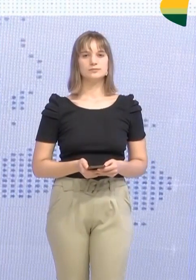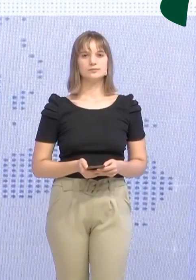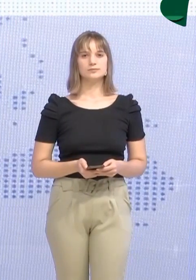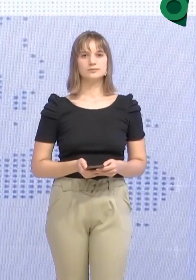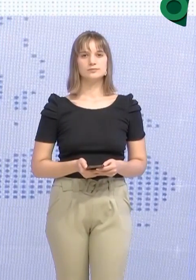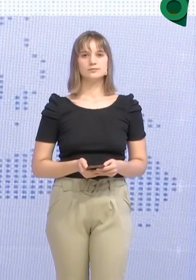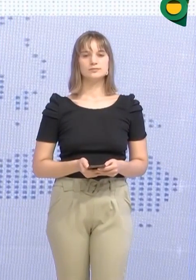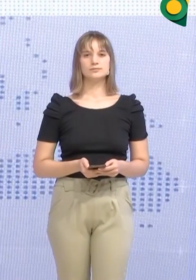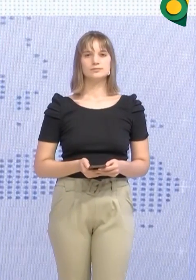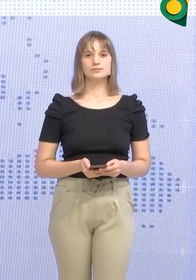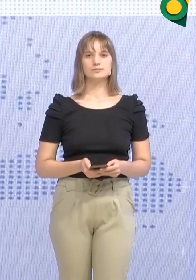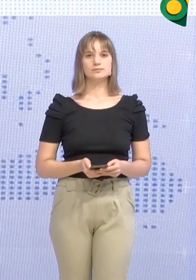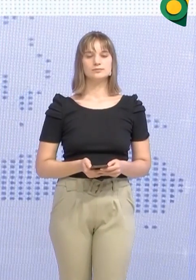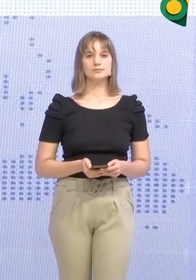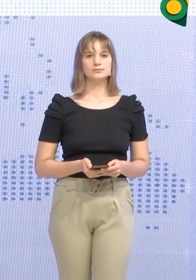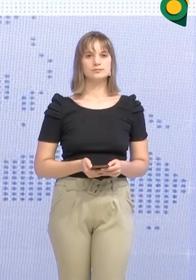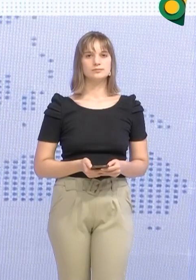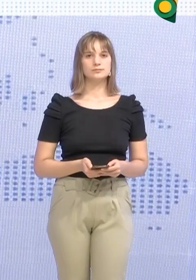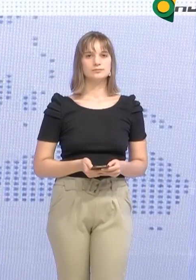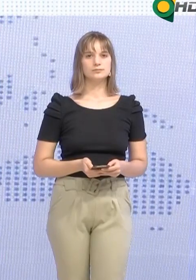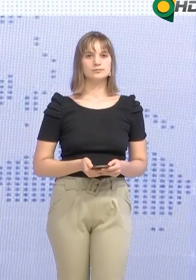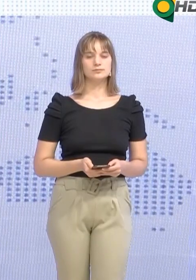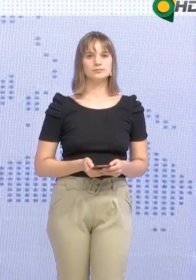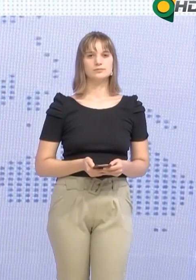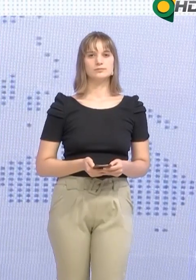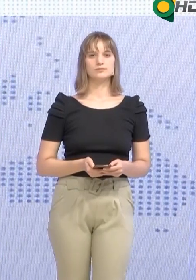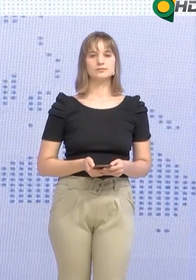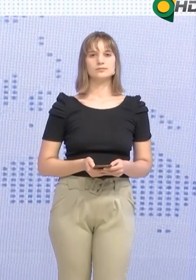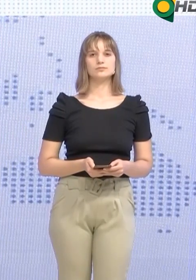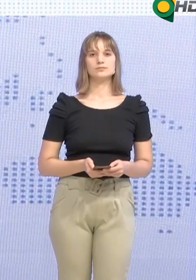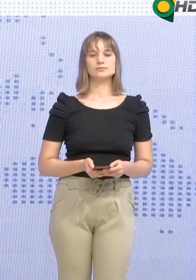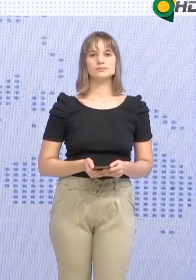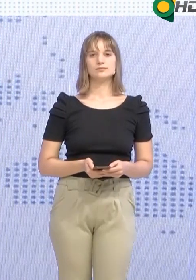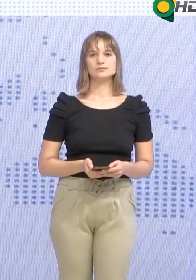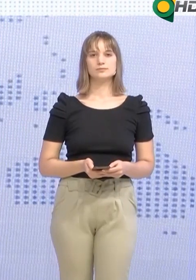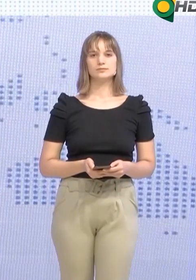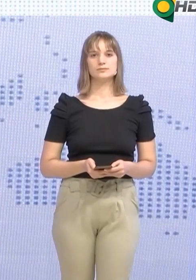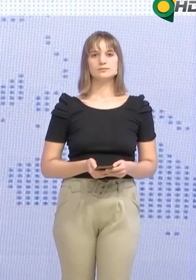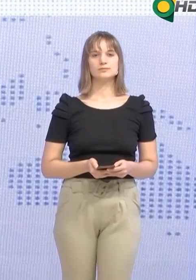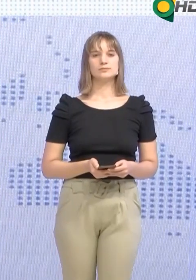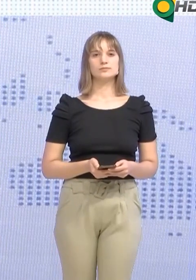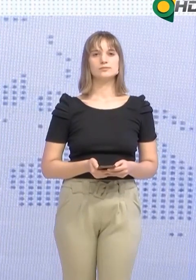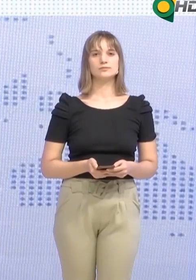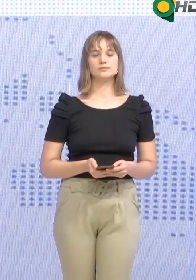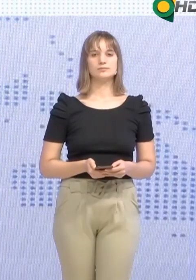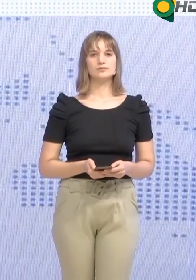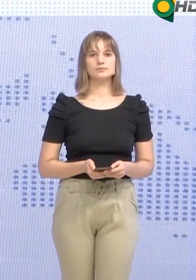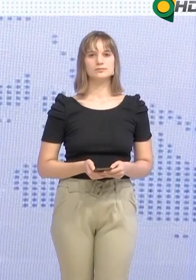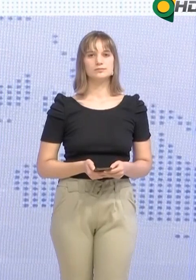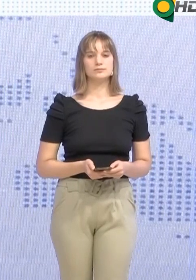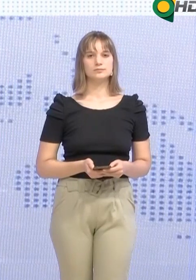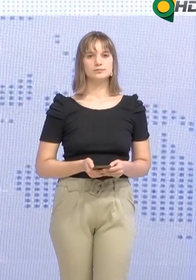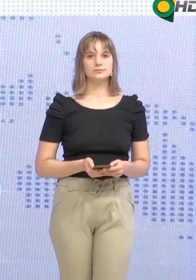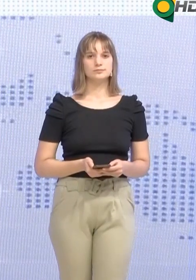entidad financiera y verificar que lo que me está pasando, lo que me están requiriendo, efectivamente sea así. Sí. Las páginas de los bancos